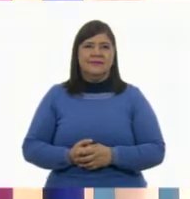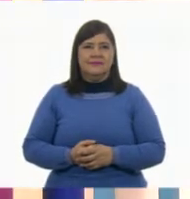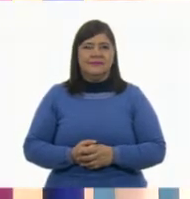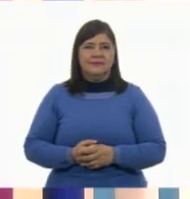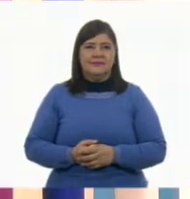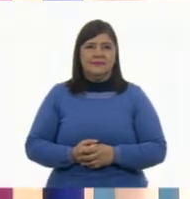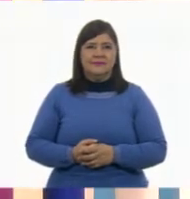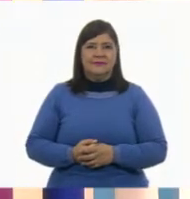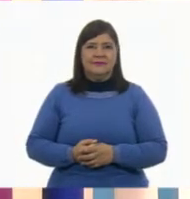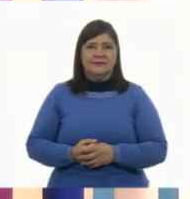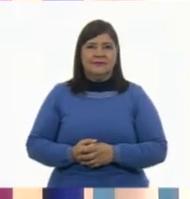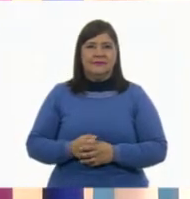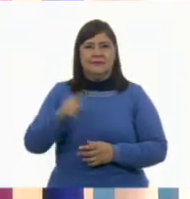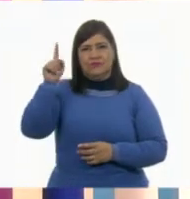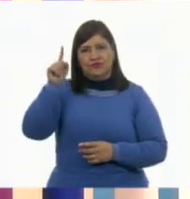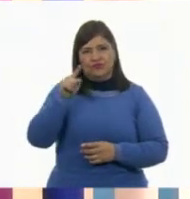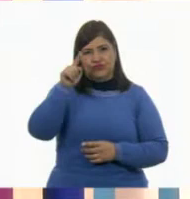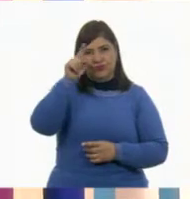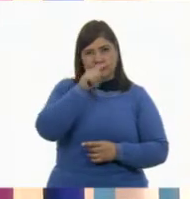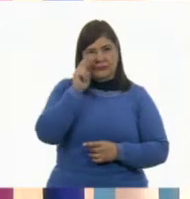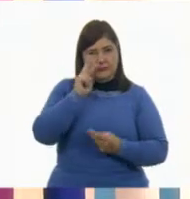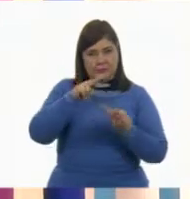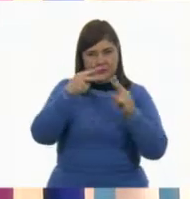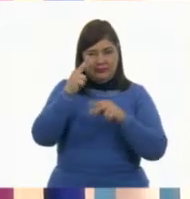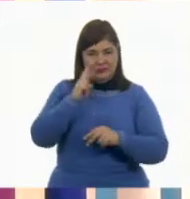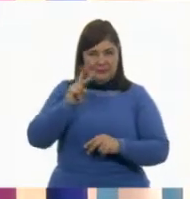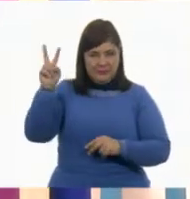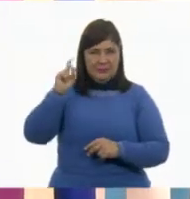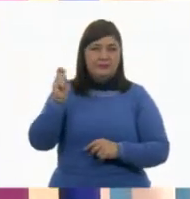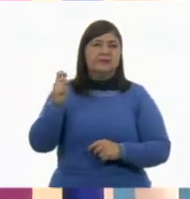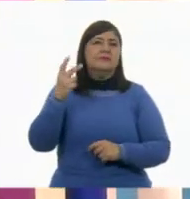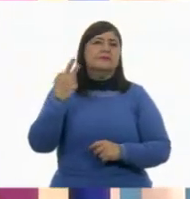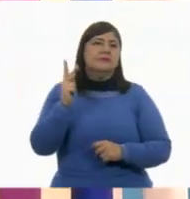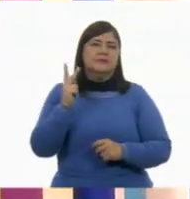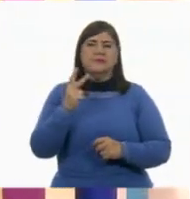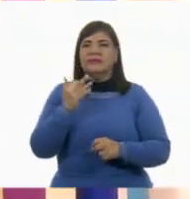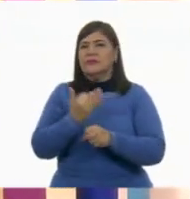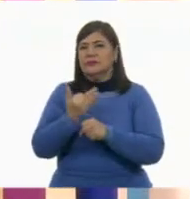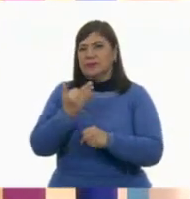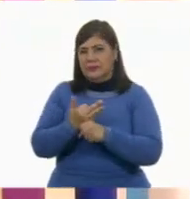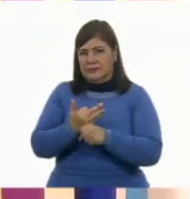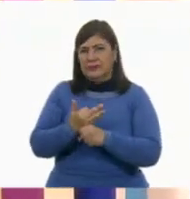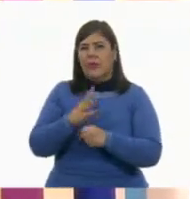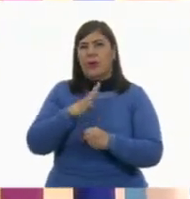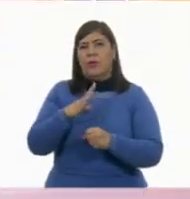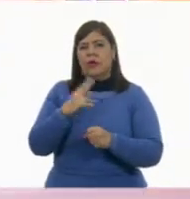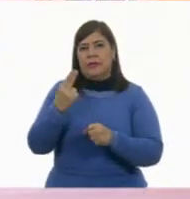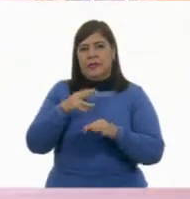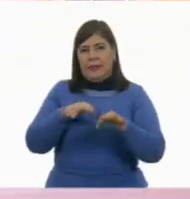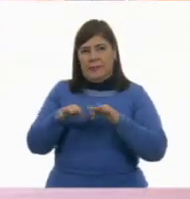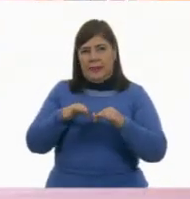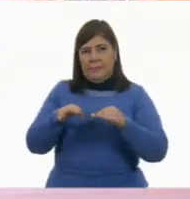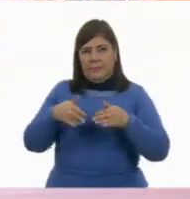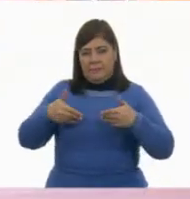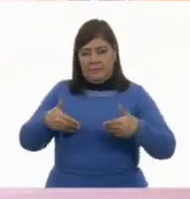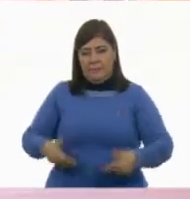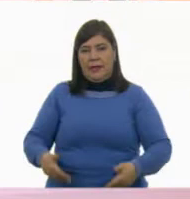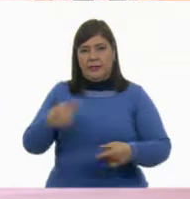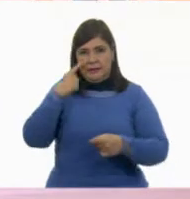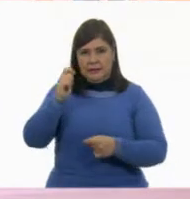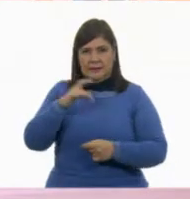Un zigzag hacia arriba. Perfecto. Pero ahora trabajamos en un nivel bajo. Perfecto. Nos